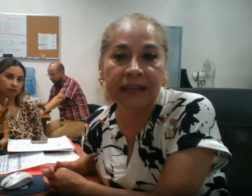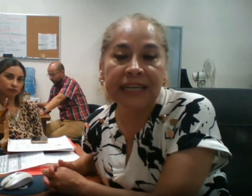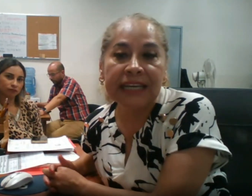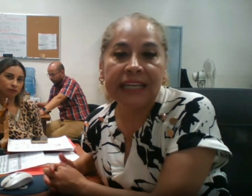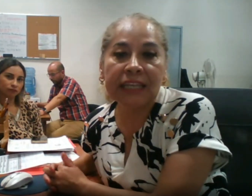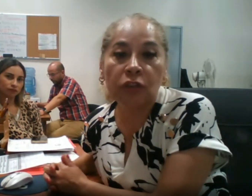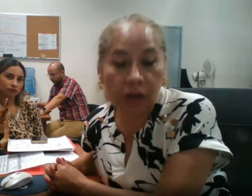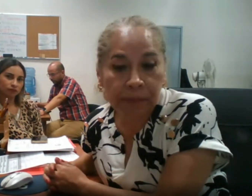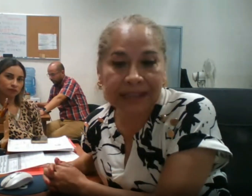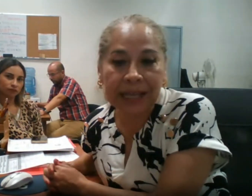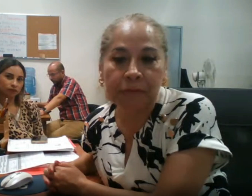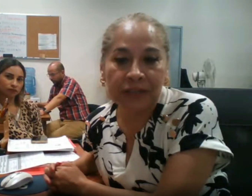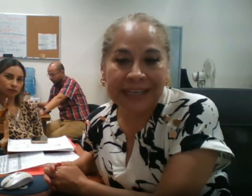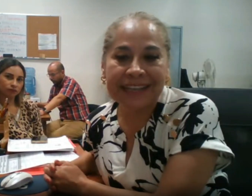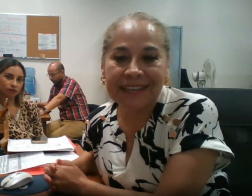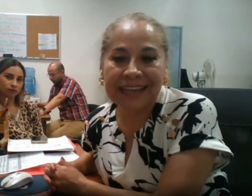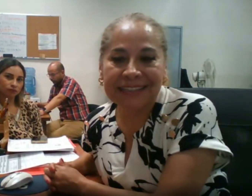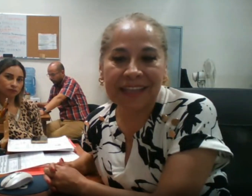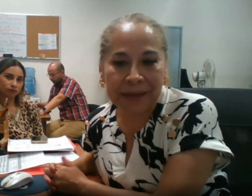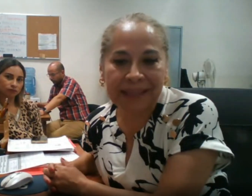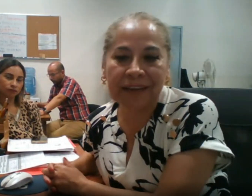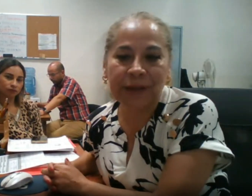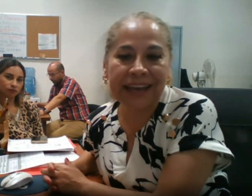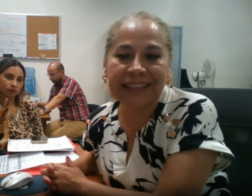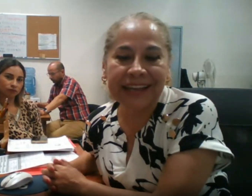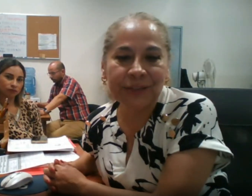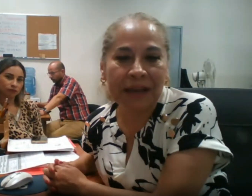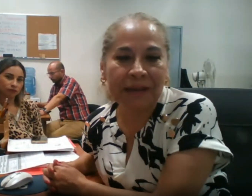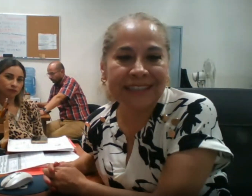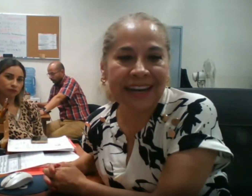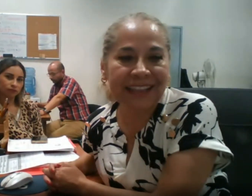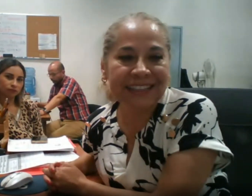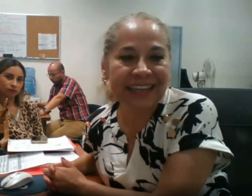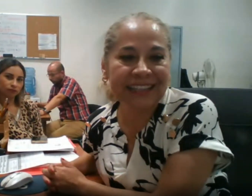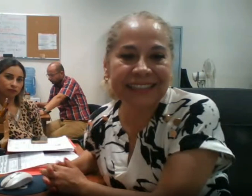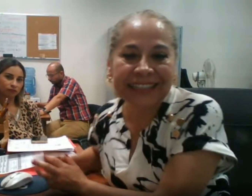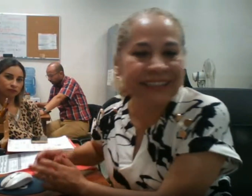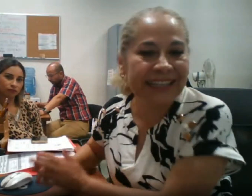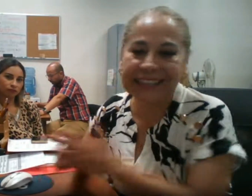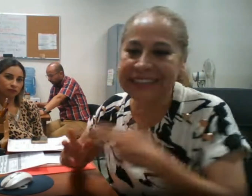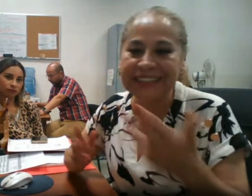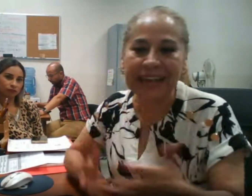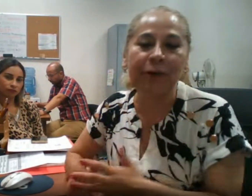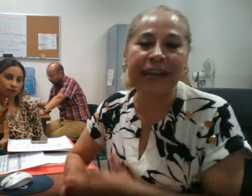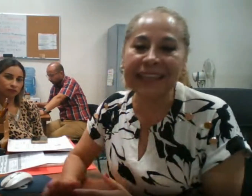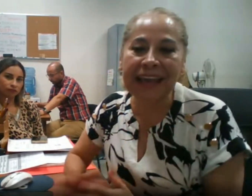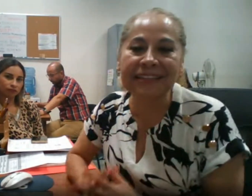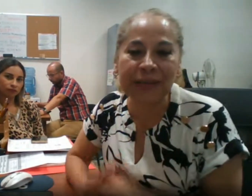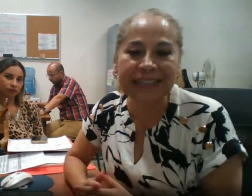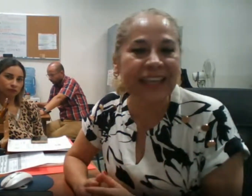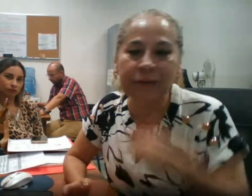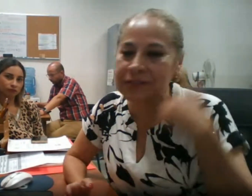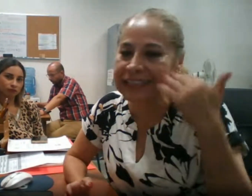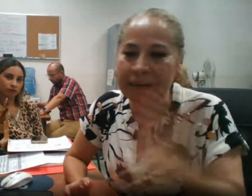taller y todo lo practiquemos. De verdad, aunque tengan sus cámaras cerradas y si el ponente hace